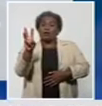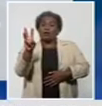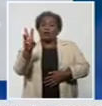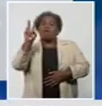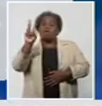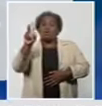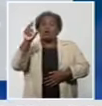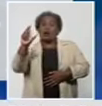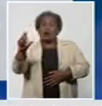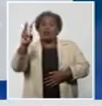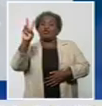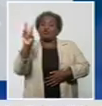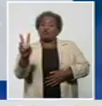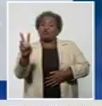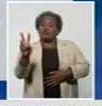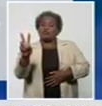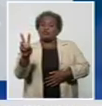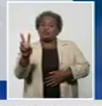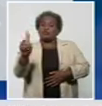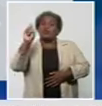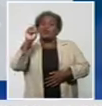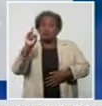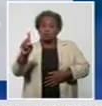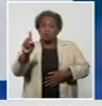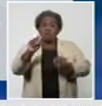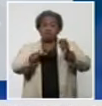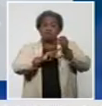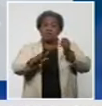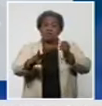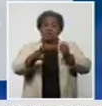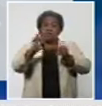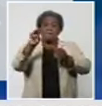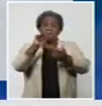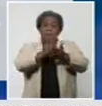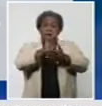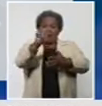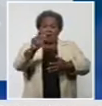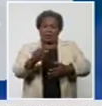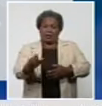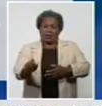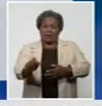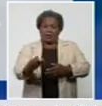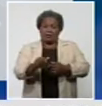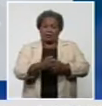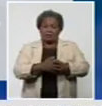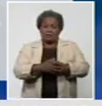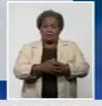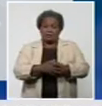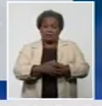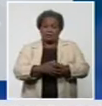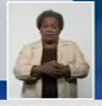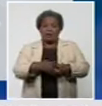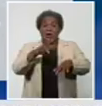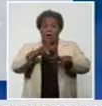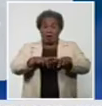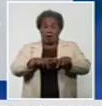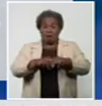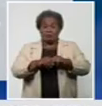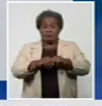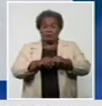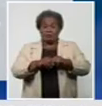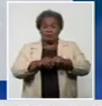Clara son 2 y 1 de la provincia de Mayabeque. En el caso de el